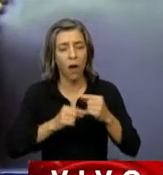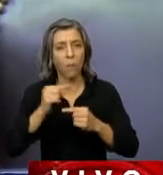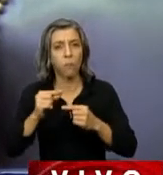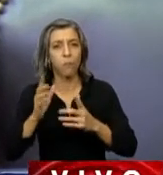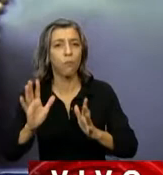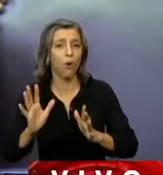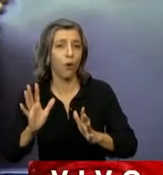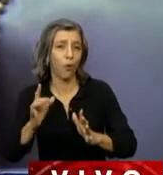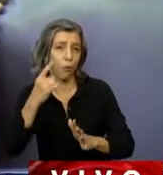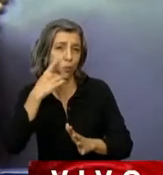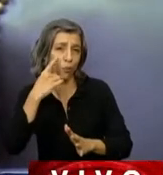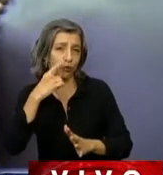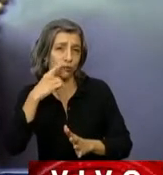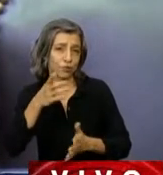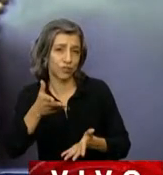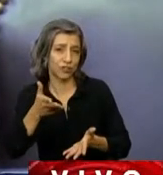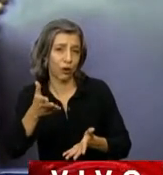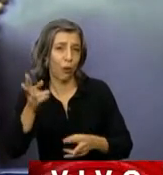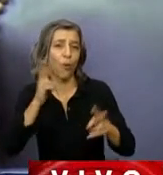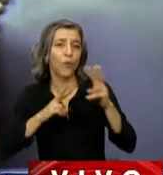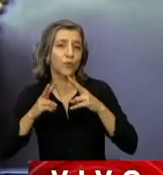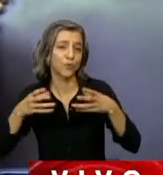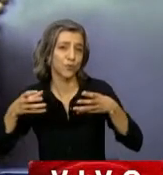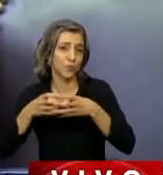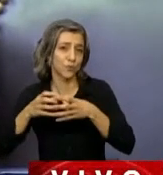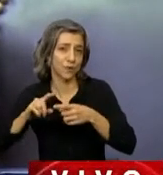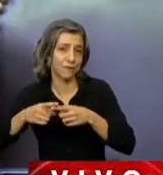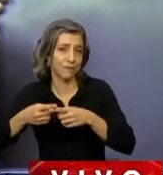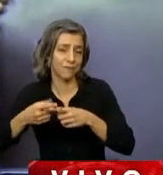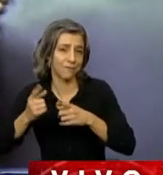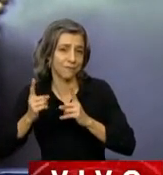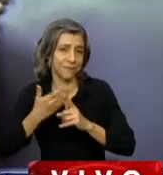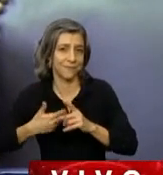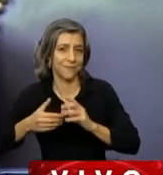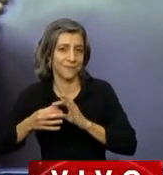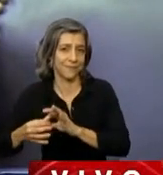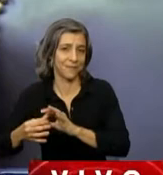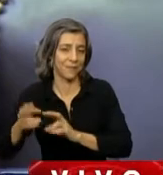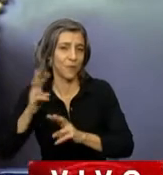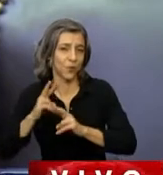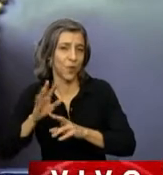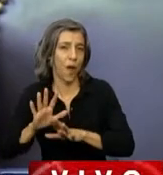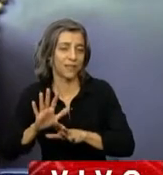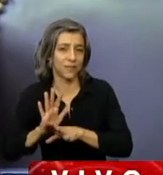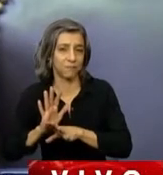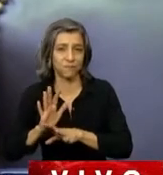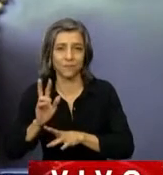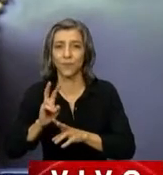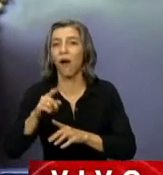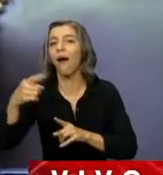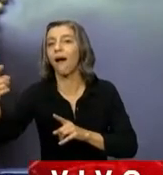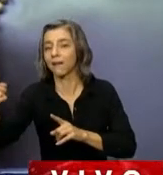con toda intención de parte del oficialismo de la Cámara. Fue desnaturalizado. El diputado